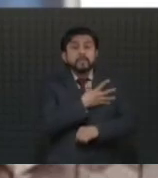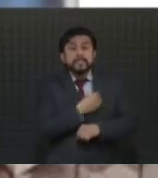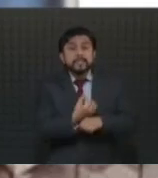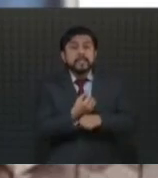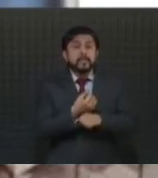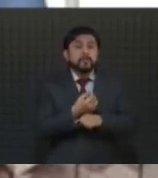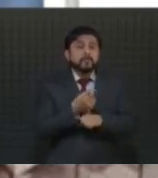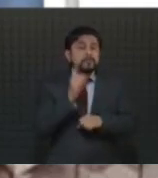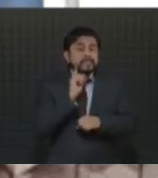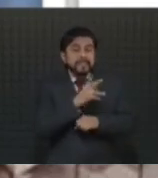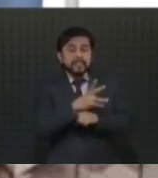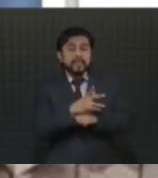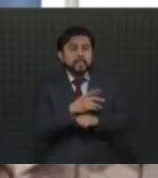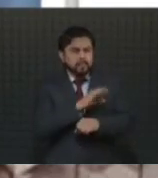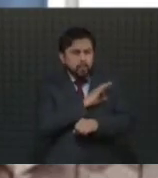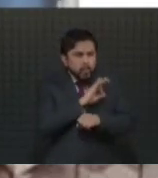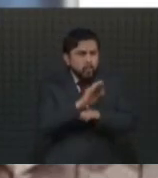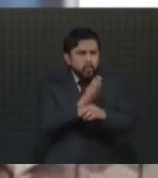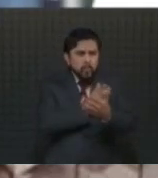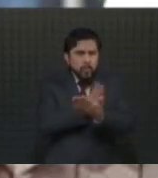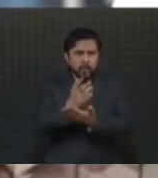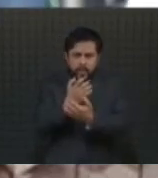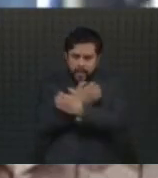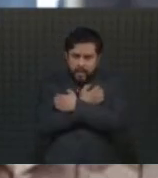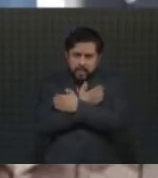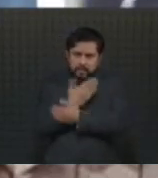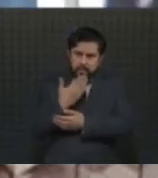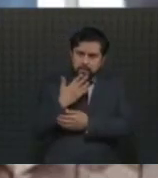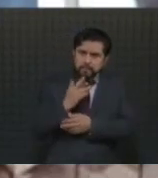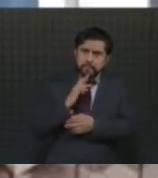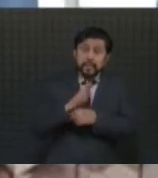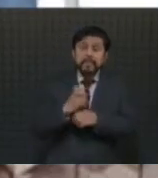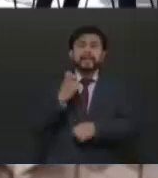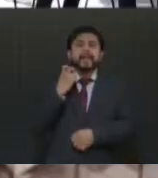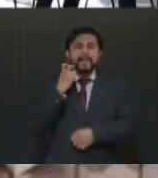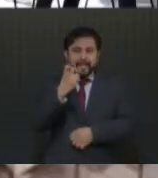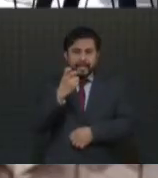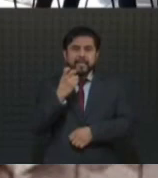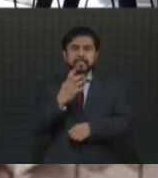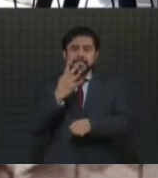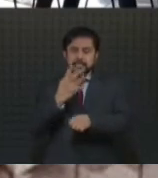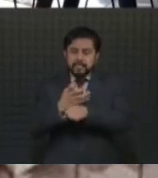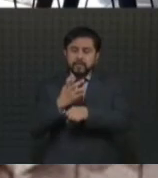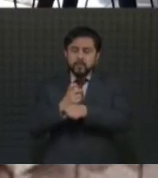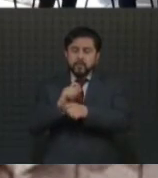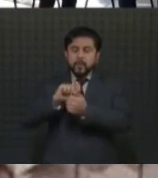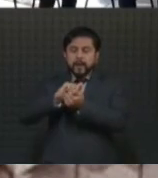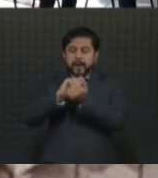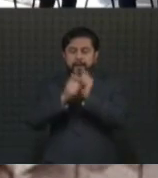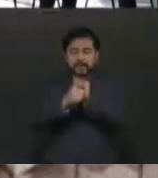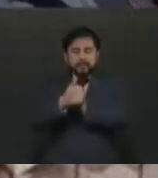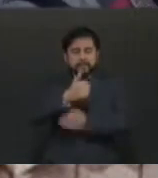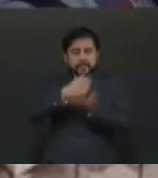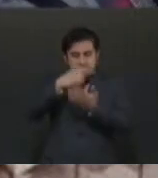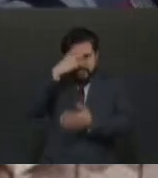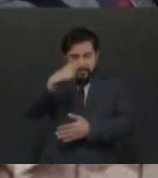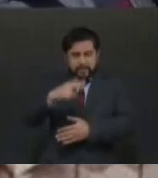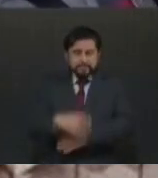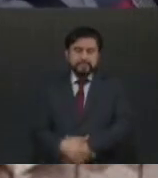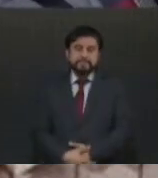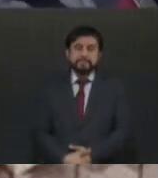una educación de calidad. Esa es la cuarta transformación de la vida pública de México en la Ciudad de